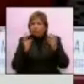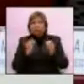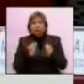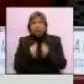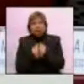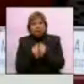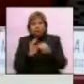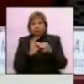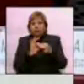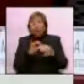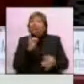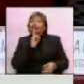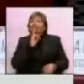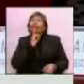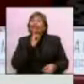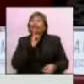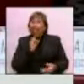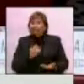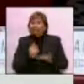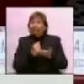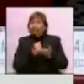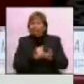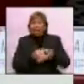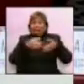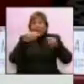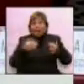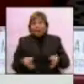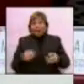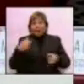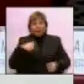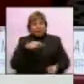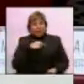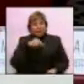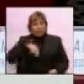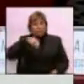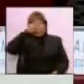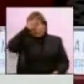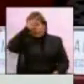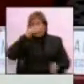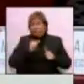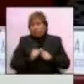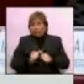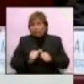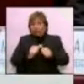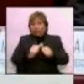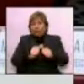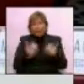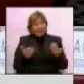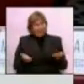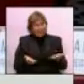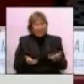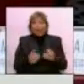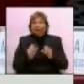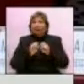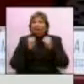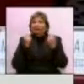colaboración que hay desde Estados Unidos, pero sobre todo de la decisión de nuestro país en seguir en esta